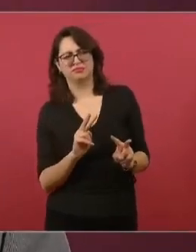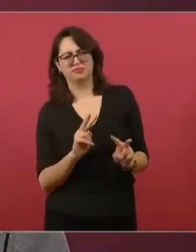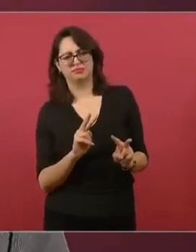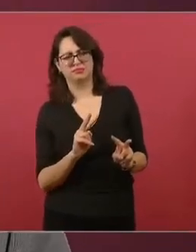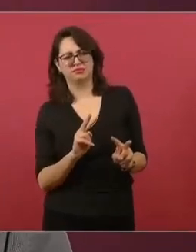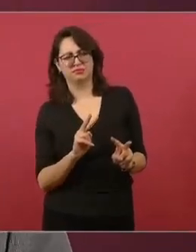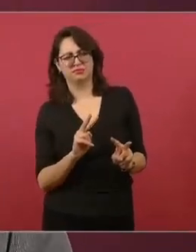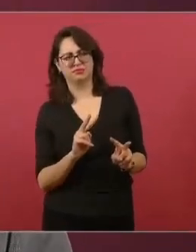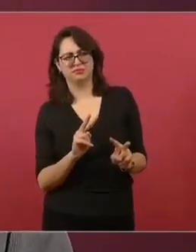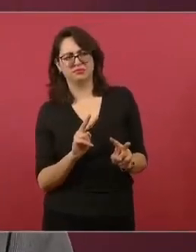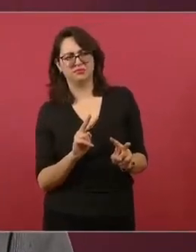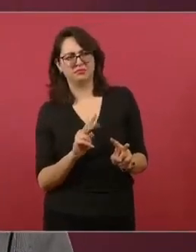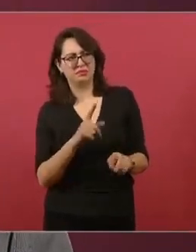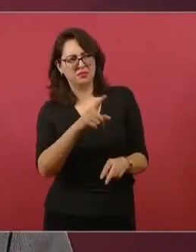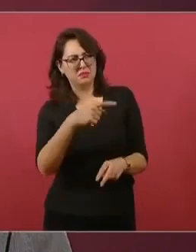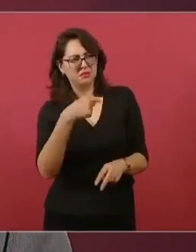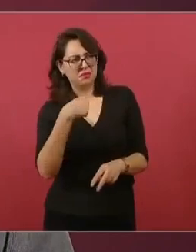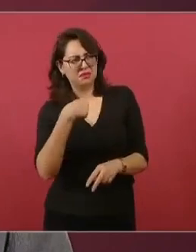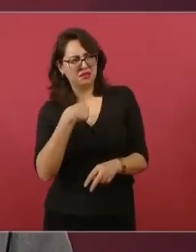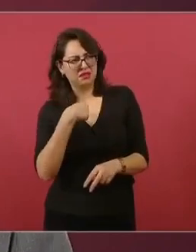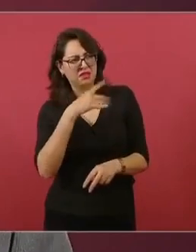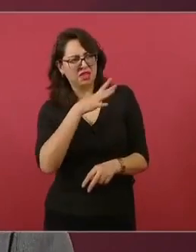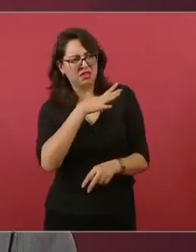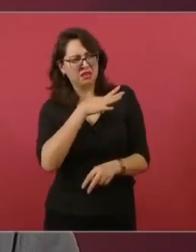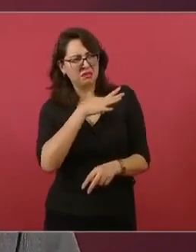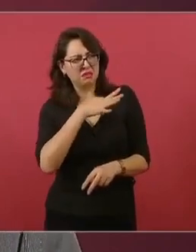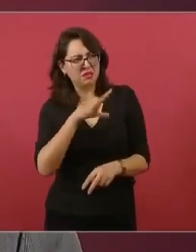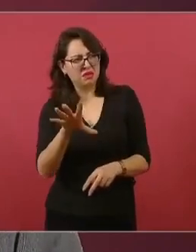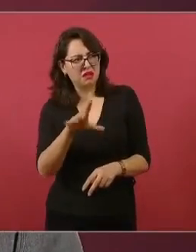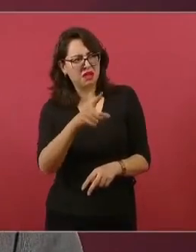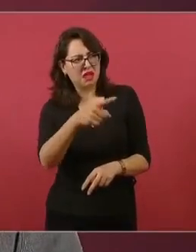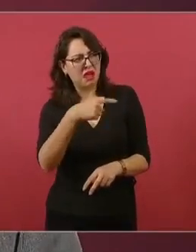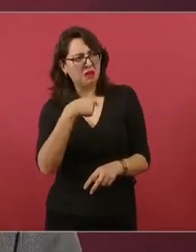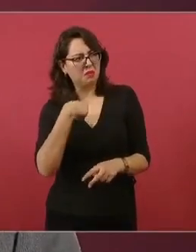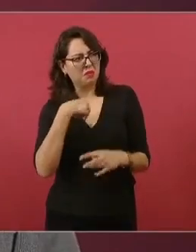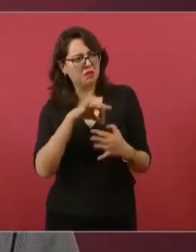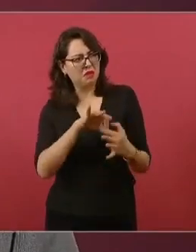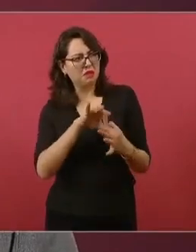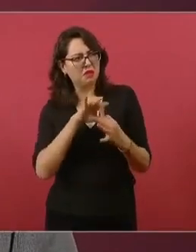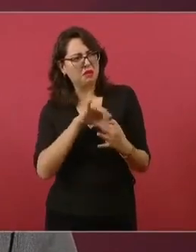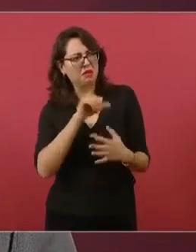es de ellos, es su gobierno,